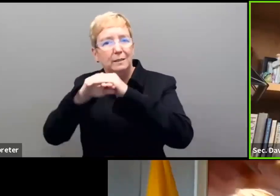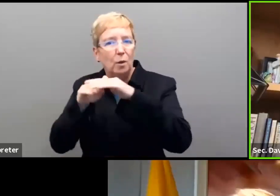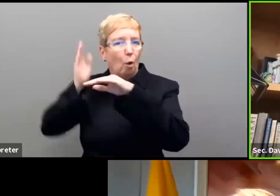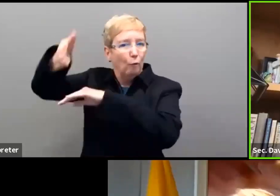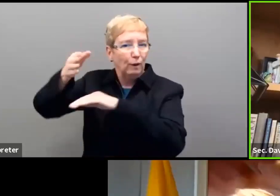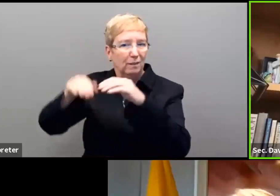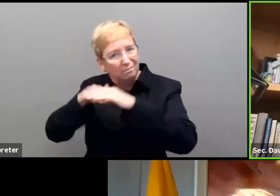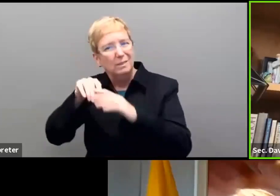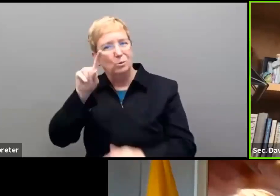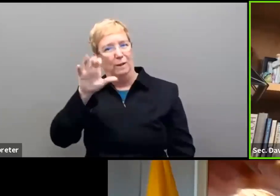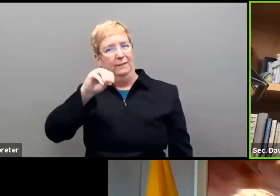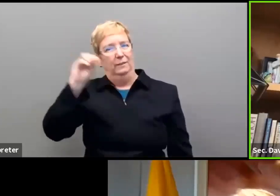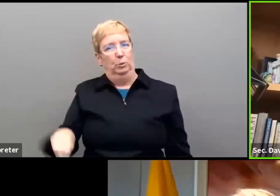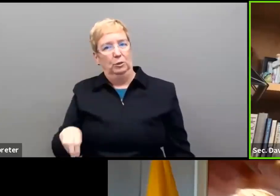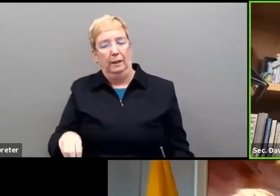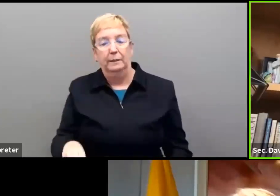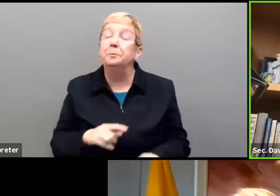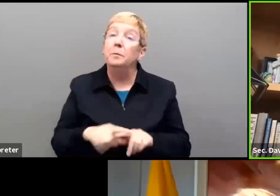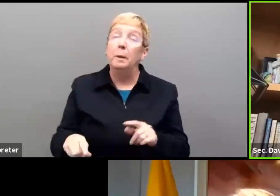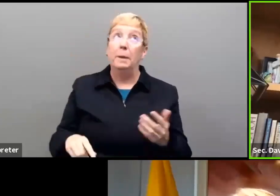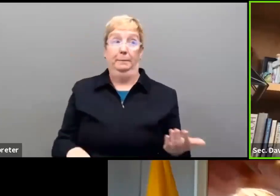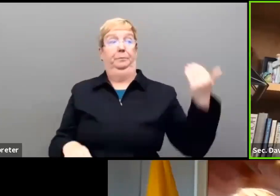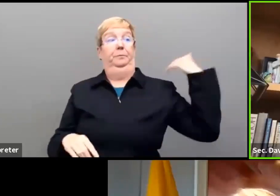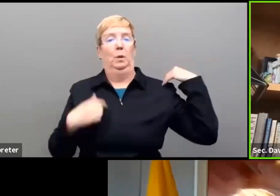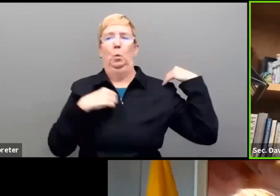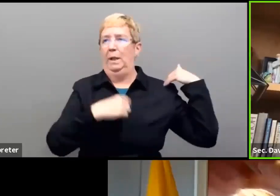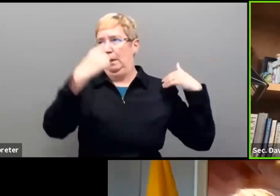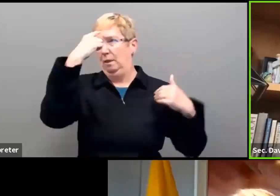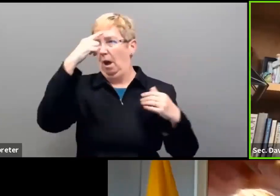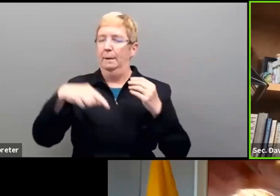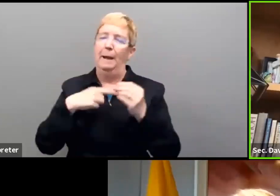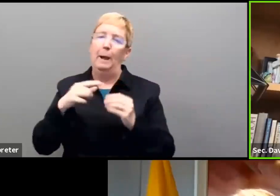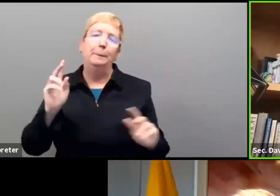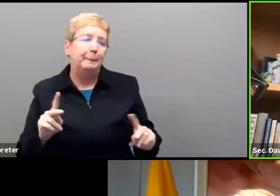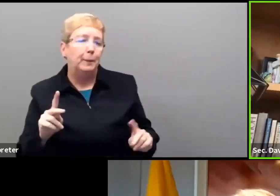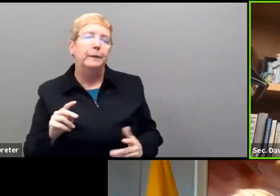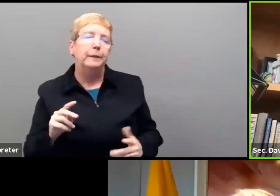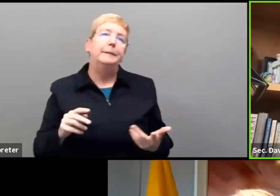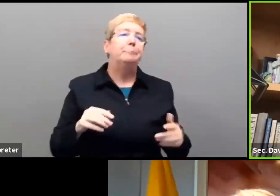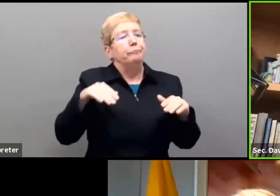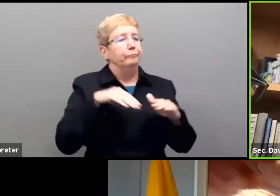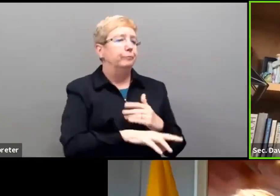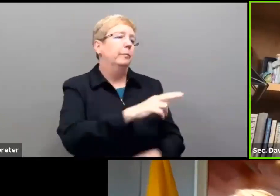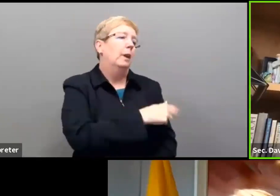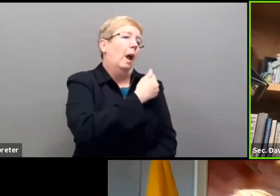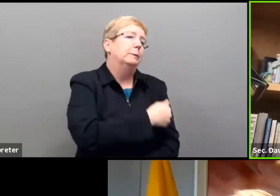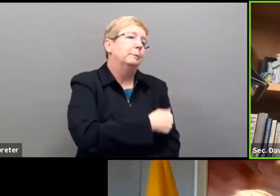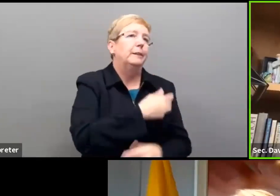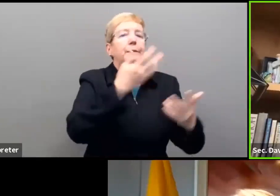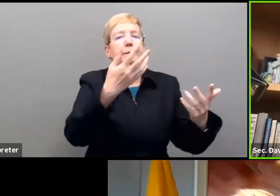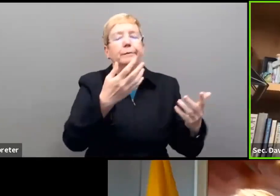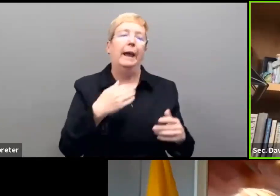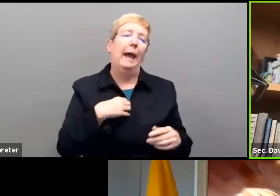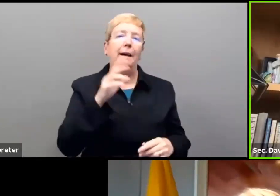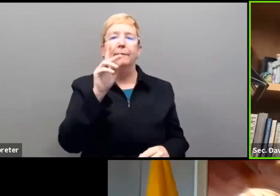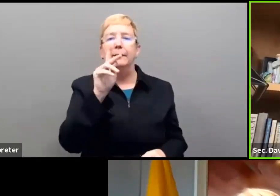a espacios en unidades de tratados incentivos. Tenemos un hospital que está en una capacidad de 150%. Lo importante que